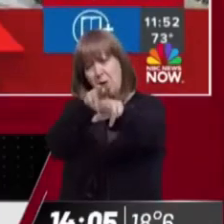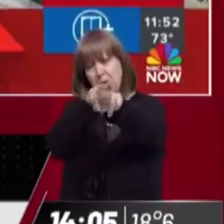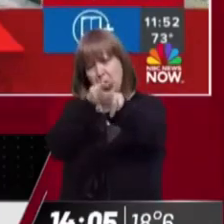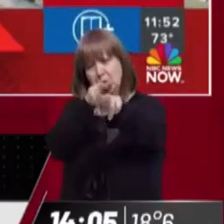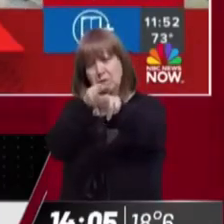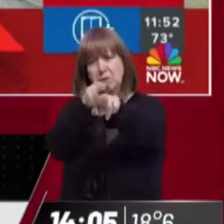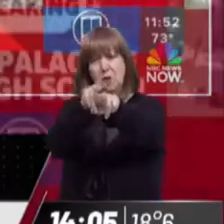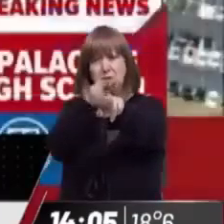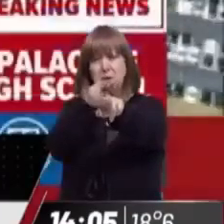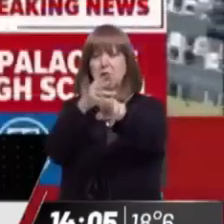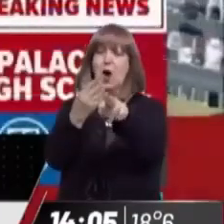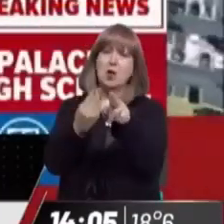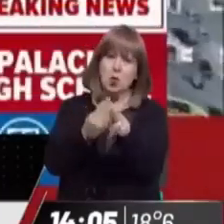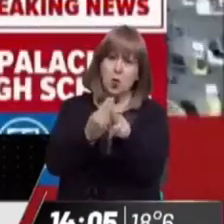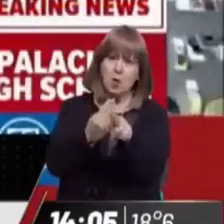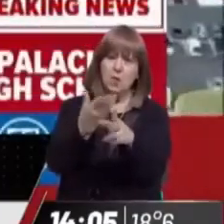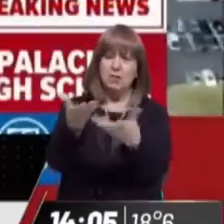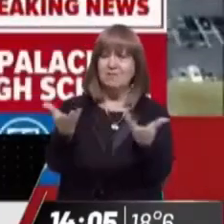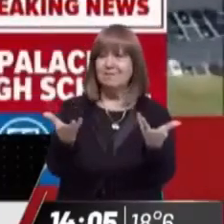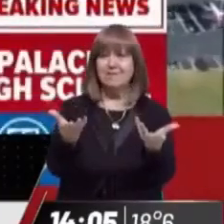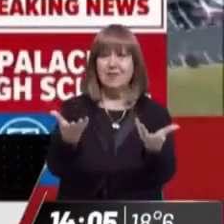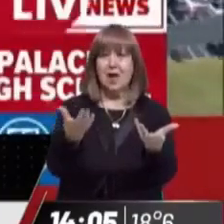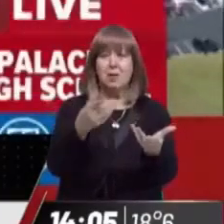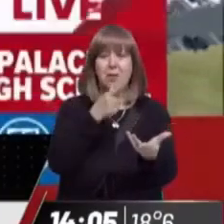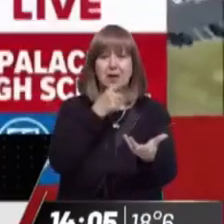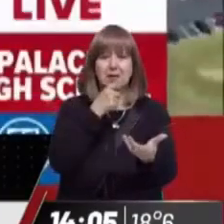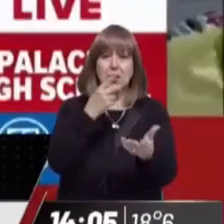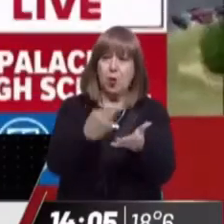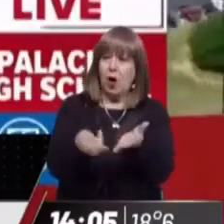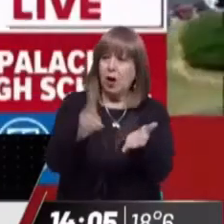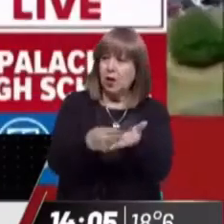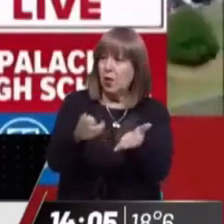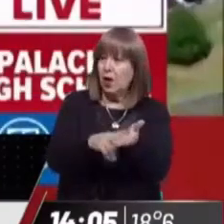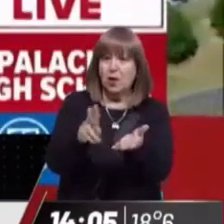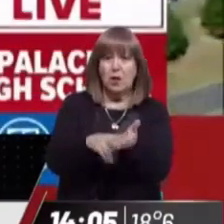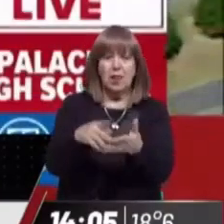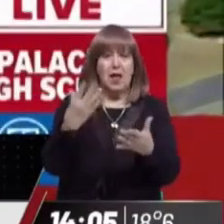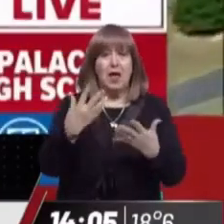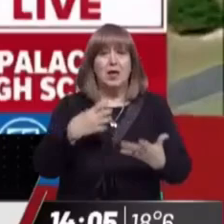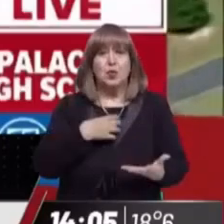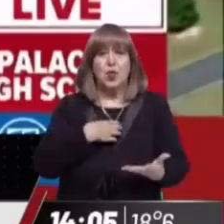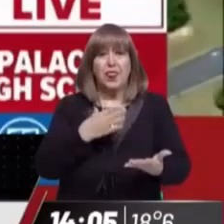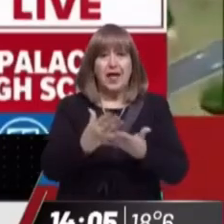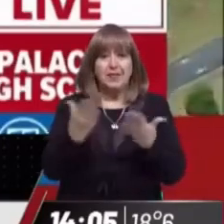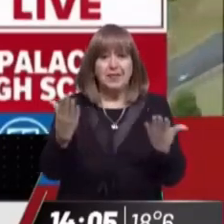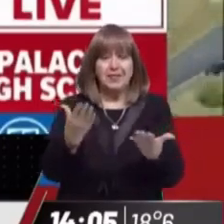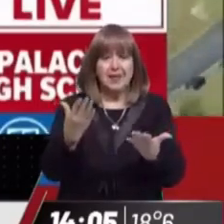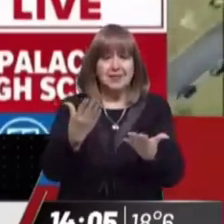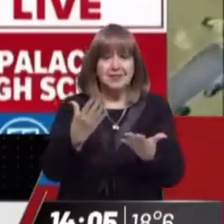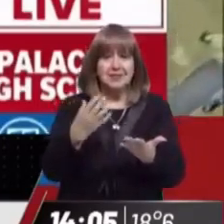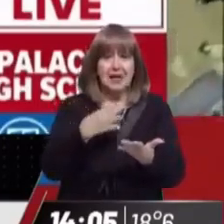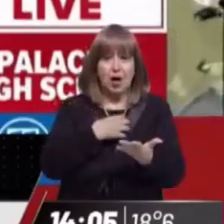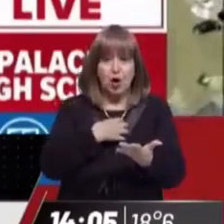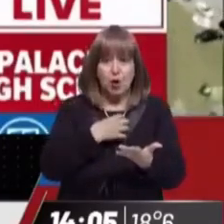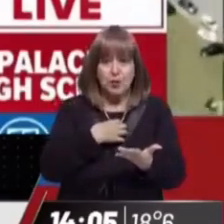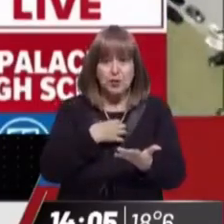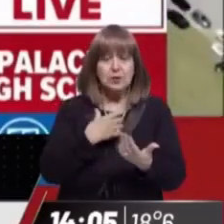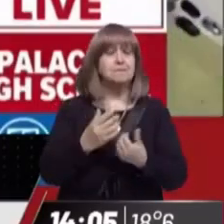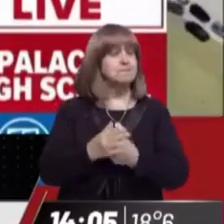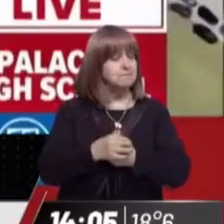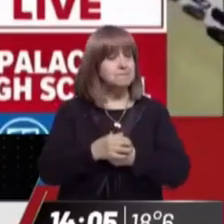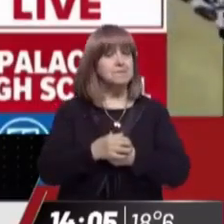que al margen de las elecciones parece que nunca va a terminar claro algo que siempre pasa